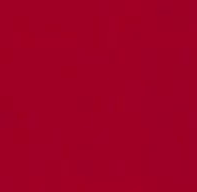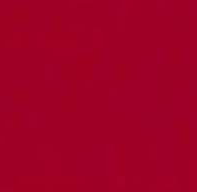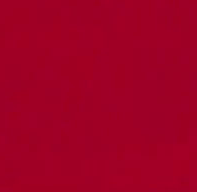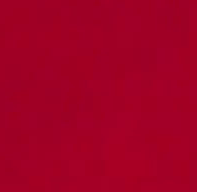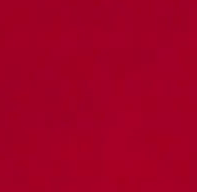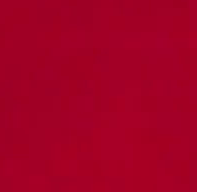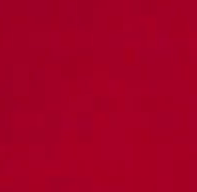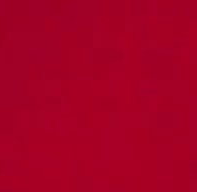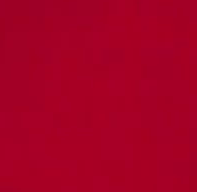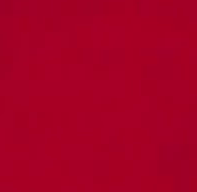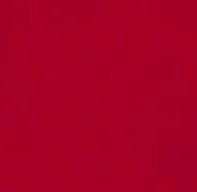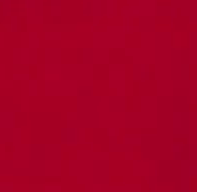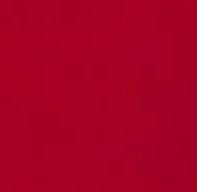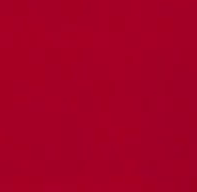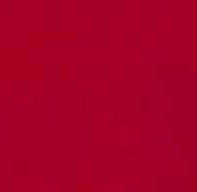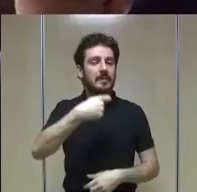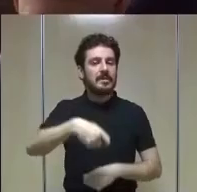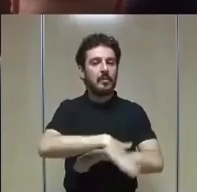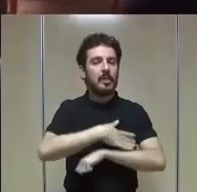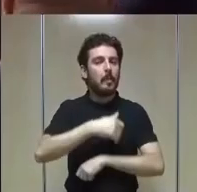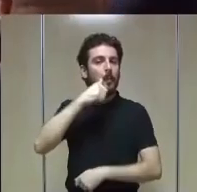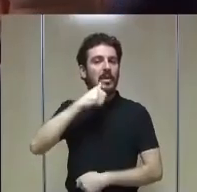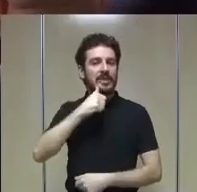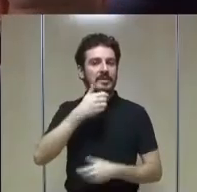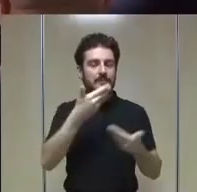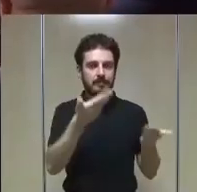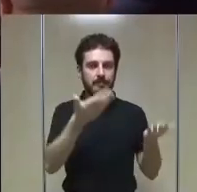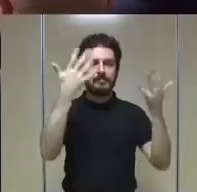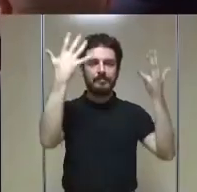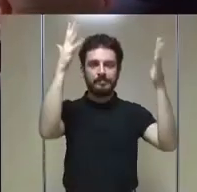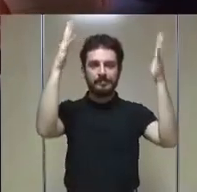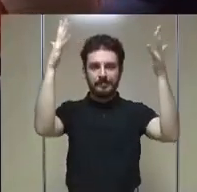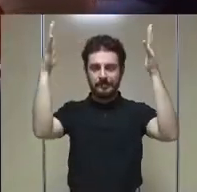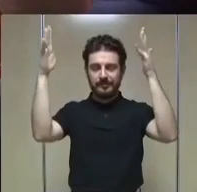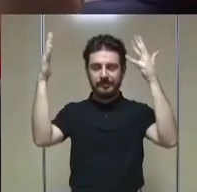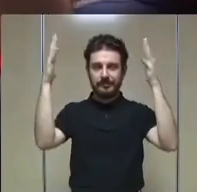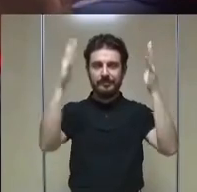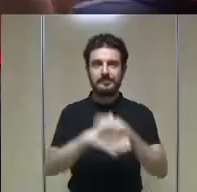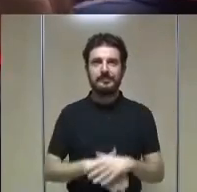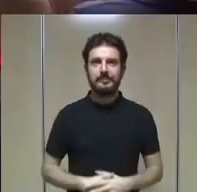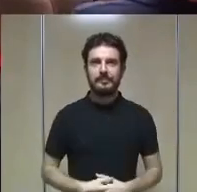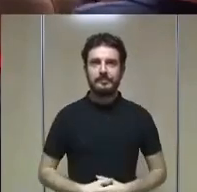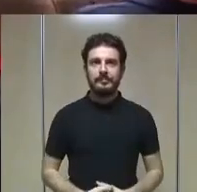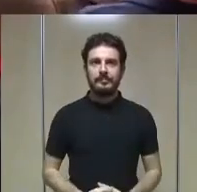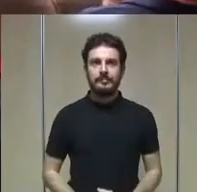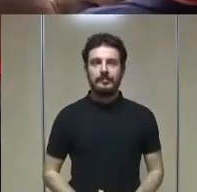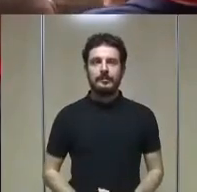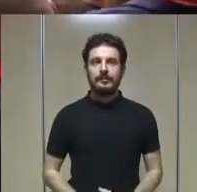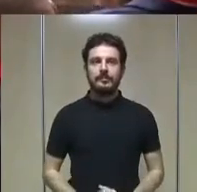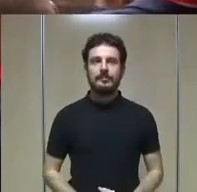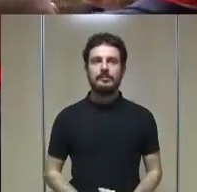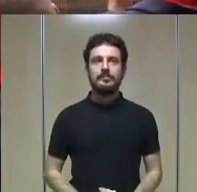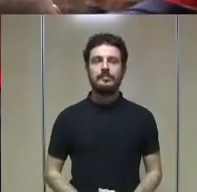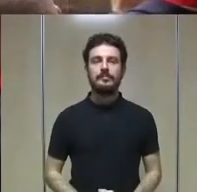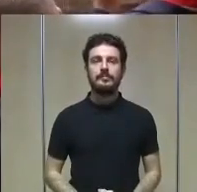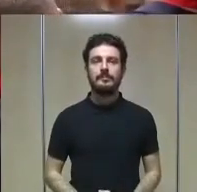amnistía sin cambiar de nuevo su redacción para incluir todos los delitos de terrorismo y alta traición es que él seguirá gobernando haya o